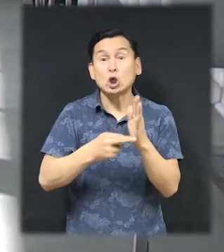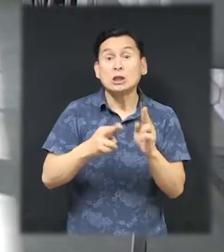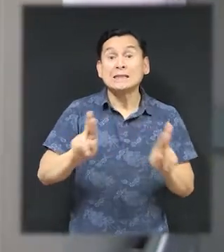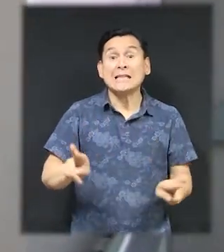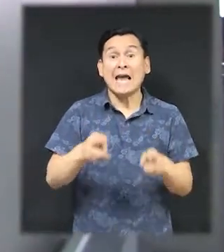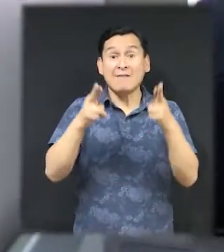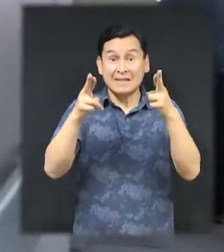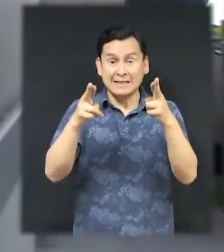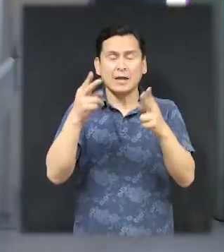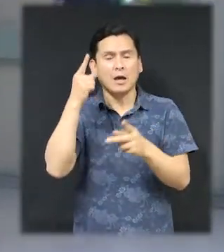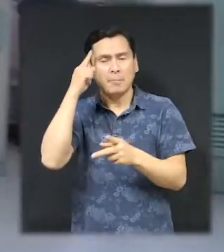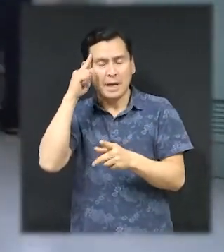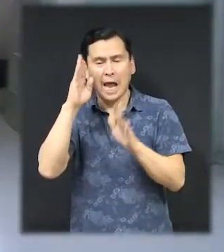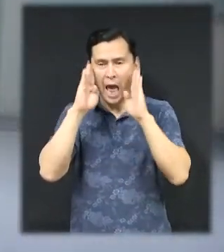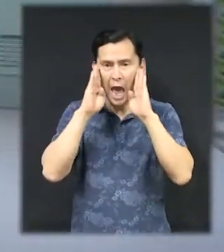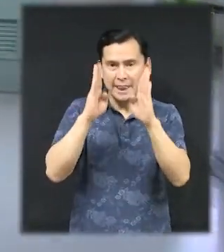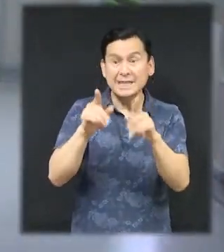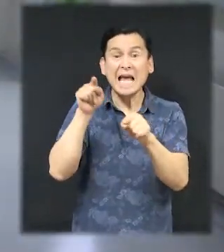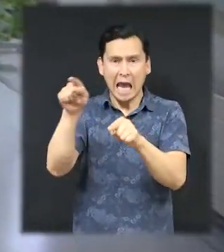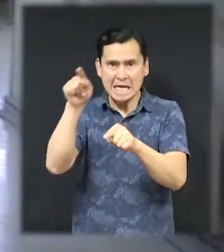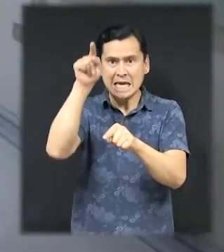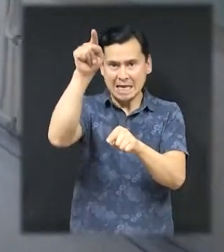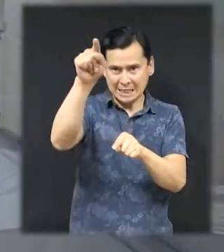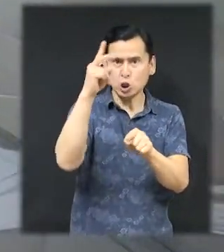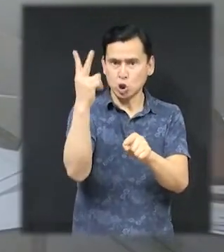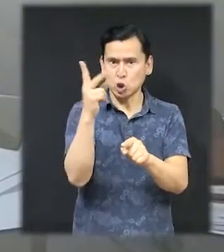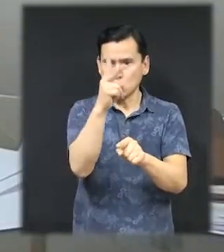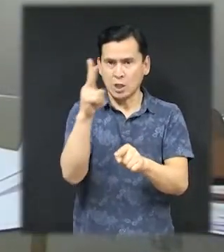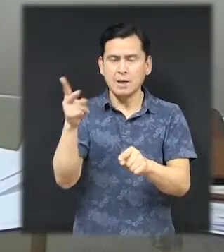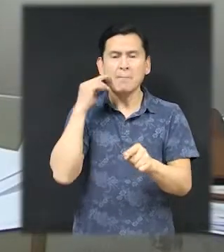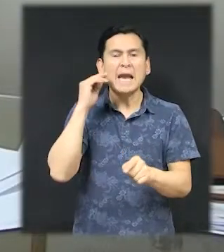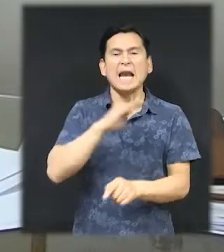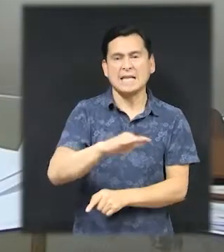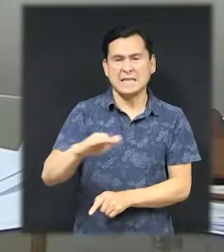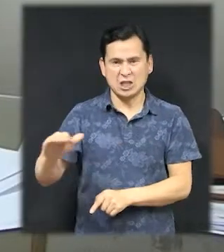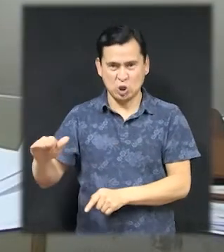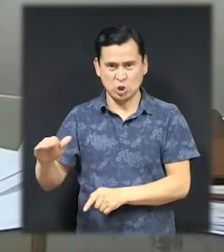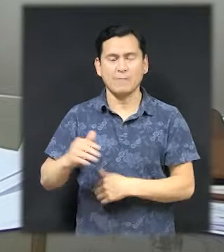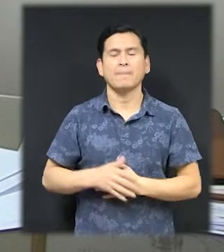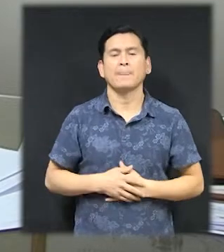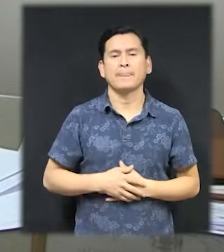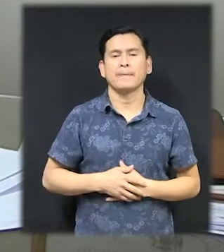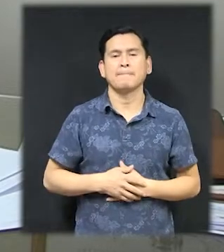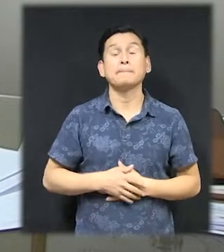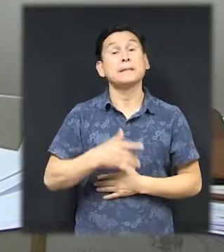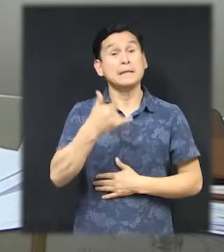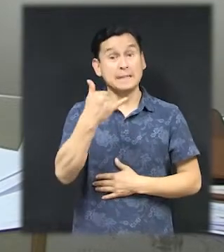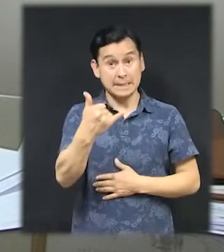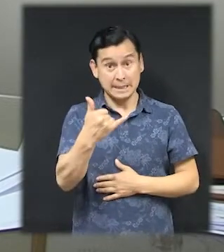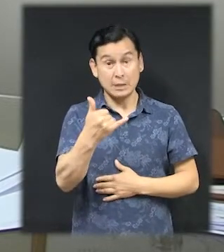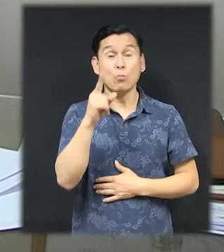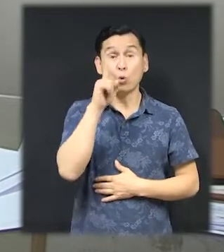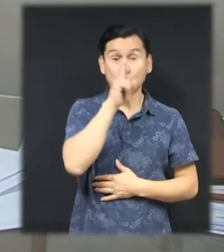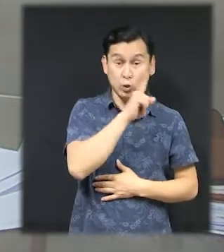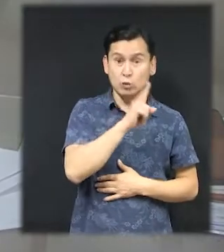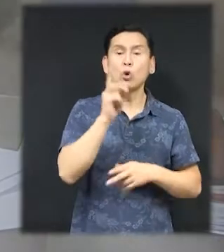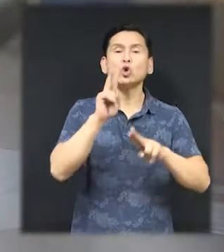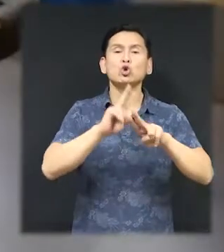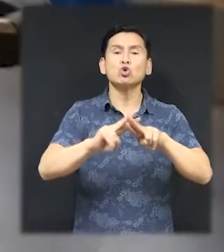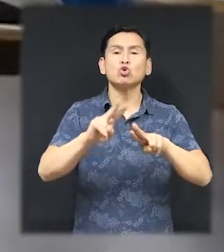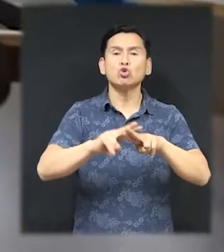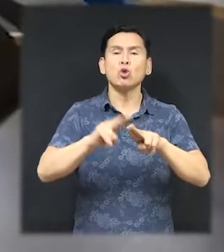pacientes de rehabilitación kinésica, por cierto. Y finalmente, una solución que ha sido más estable es la habilitación y